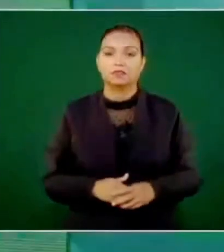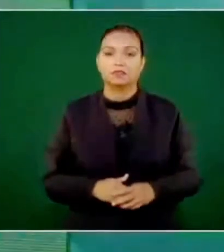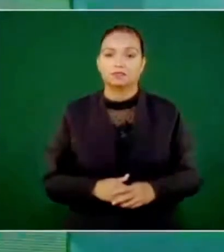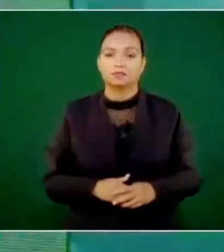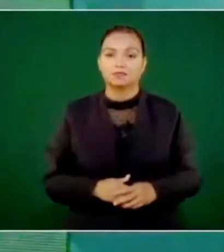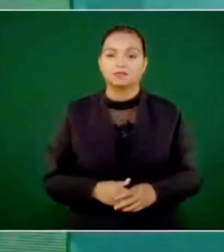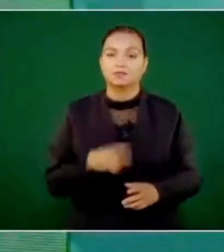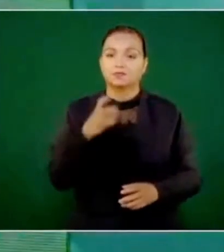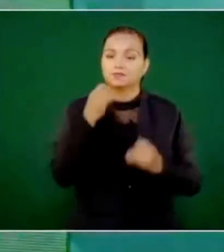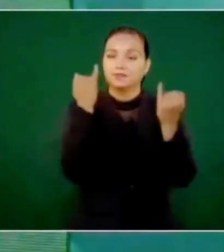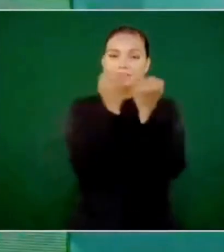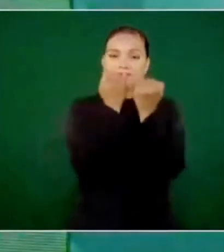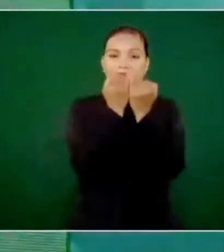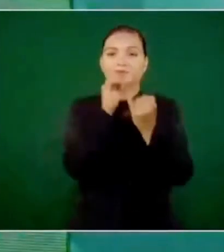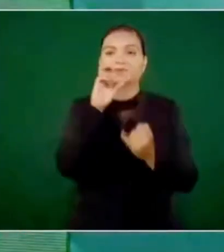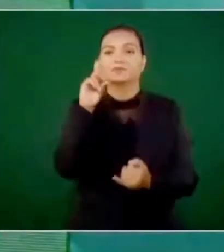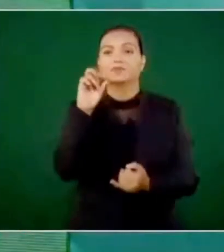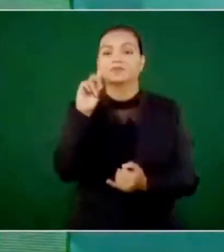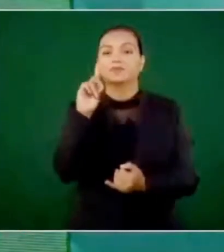y es lo mismo la autoridad